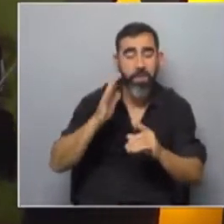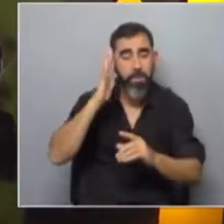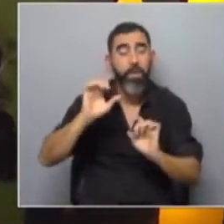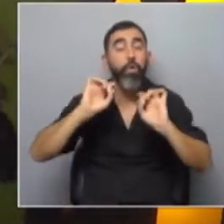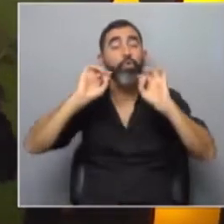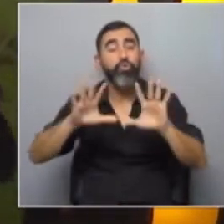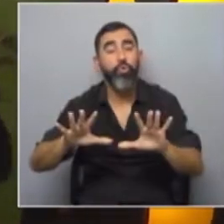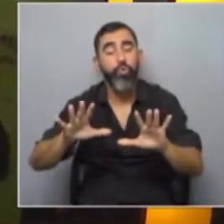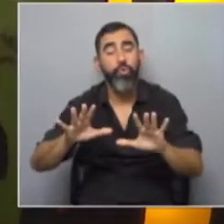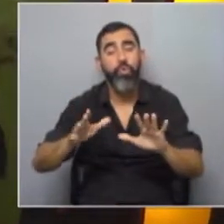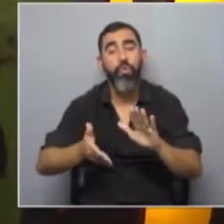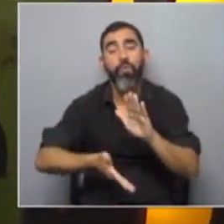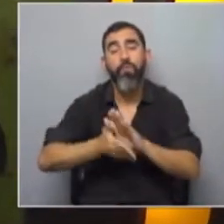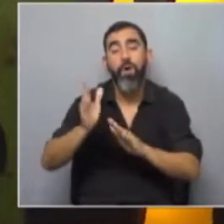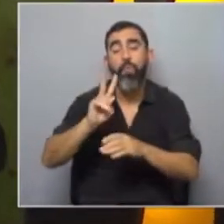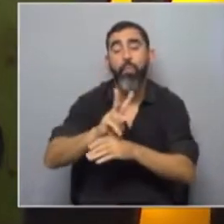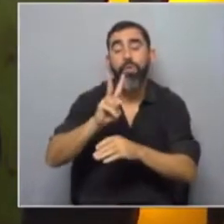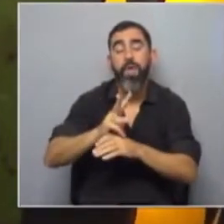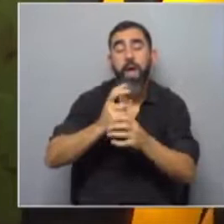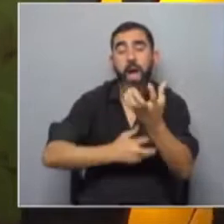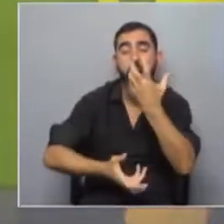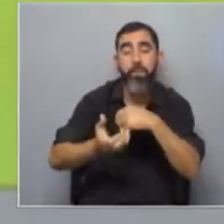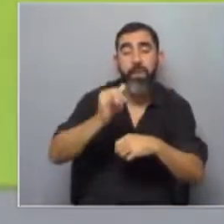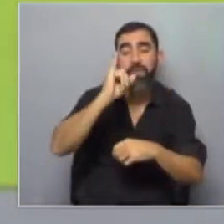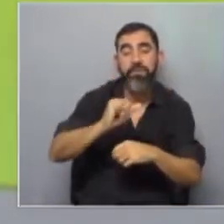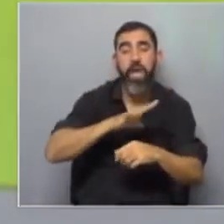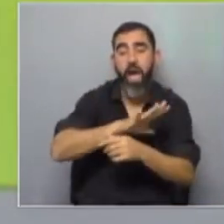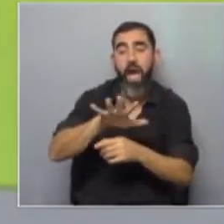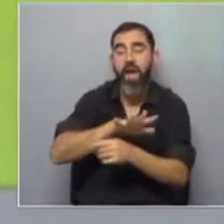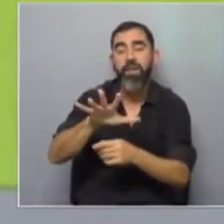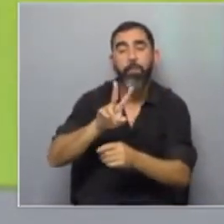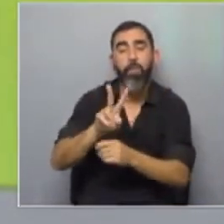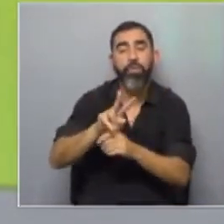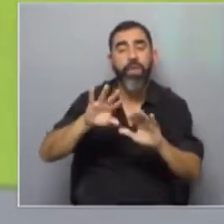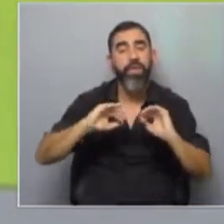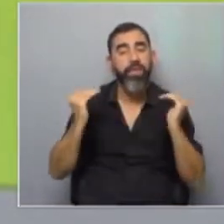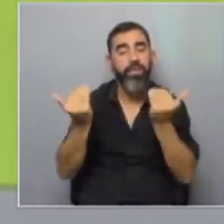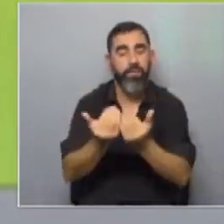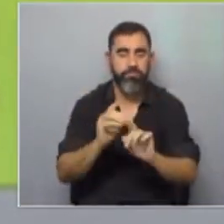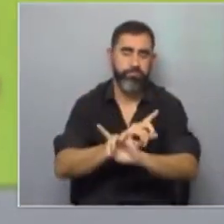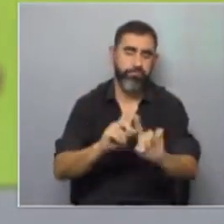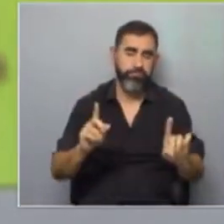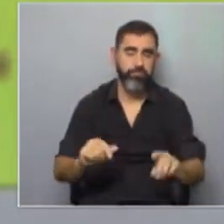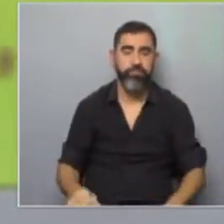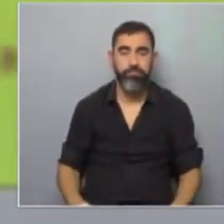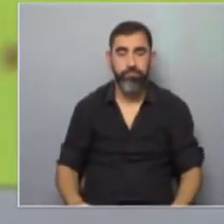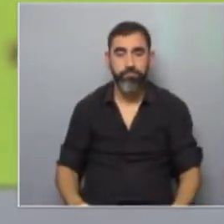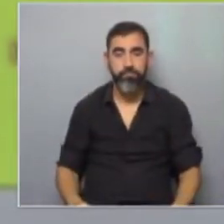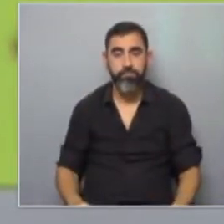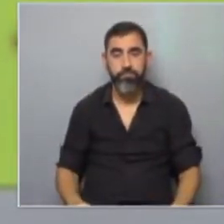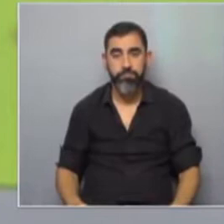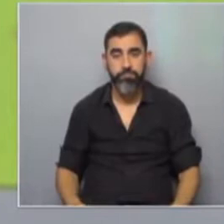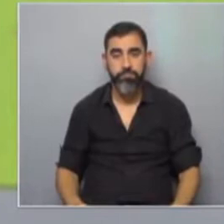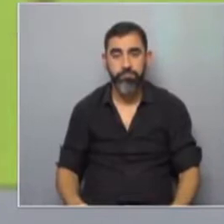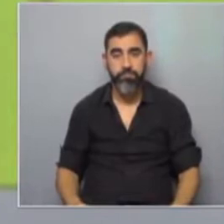hicimos un impeachment? Puso que no hay problemas para la fauna al hacer un proyecto porque la zona ya está antropizada. Pensar que los animales